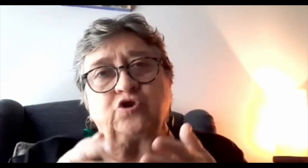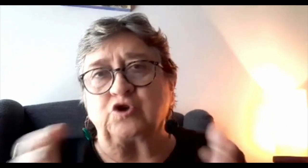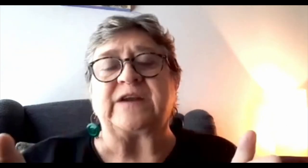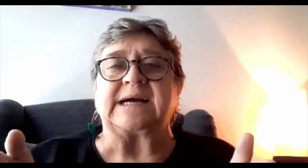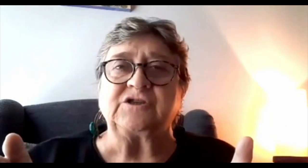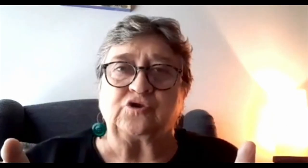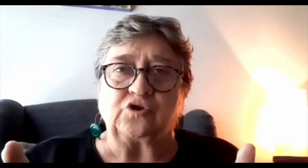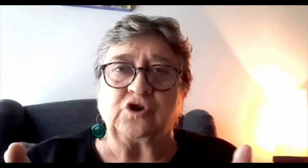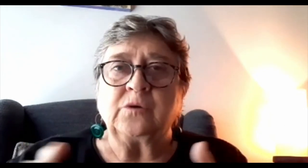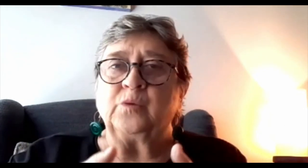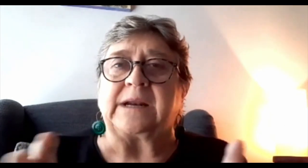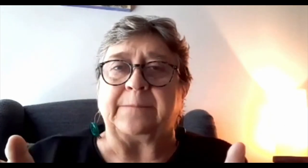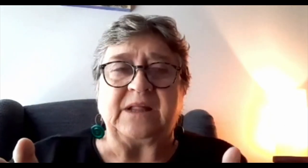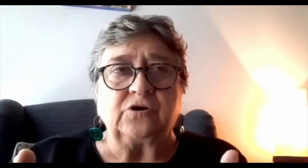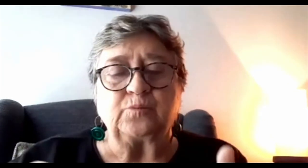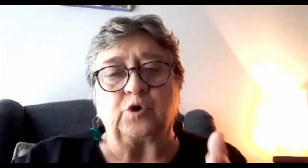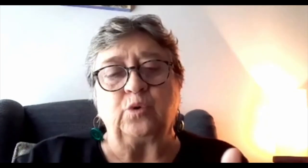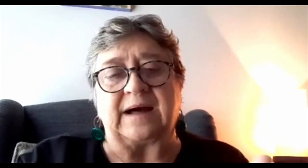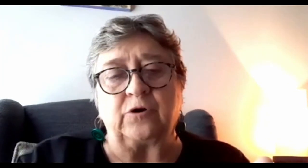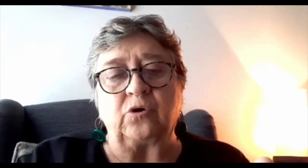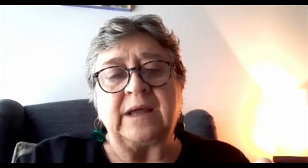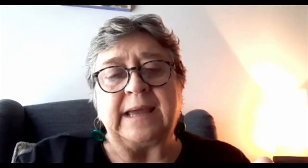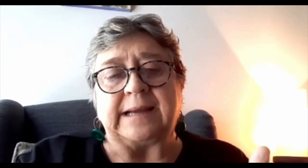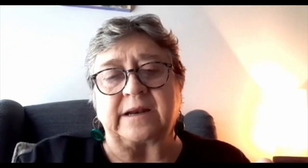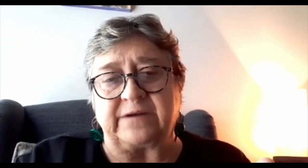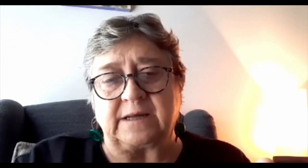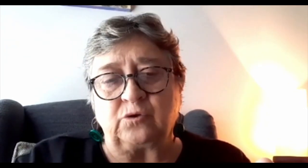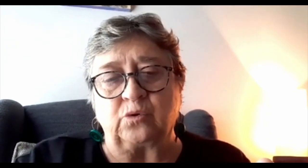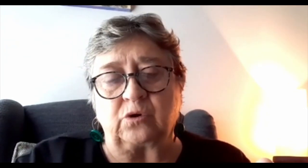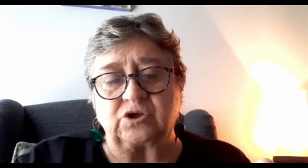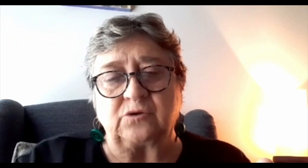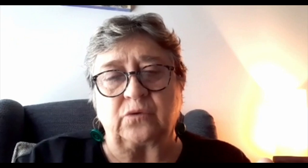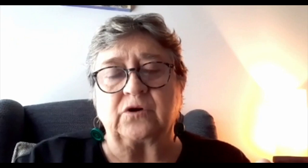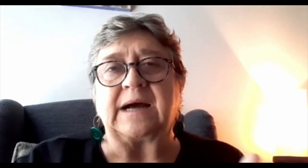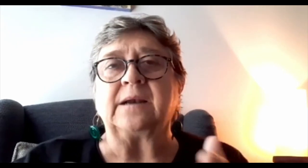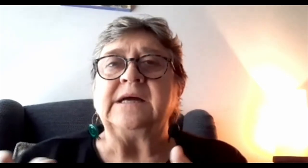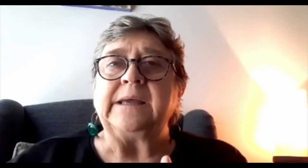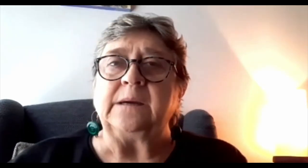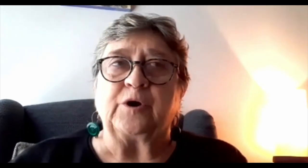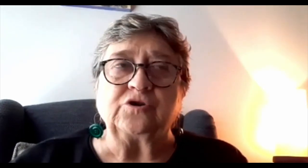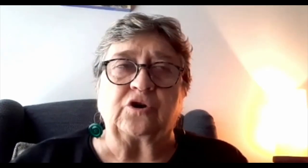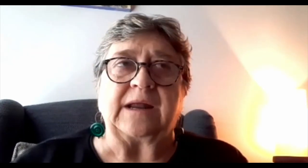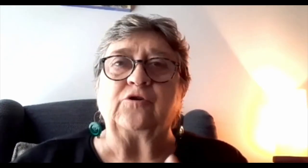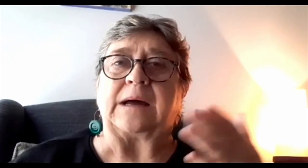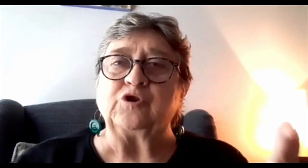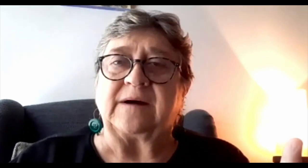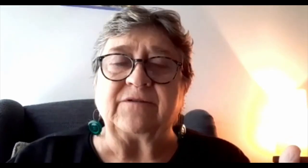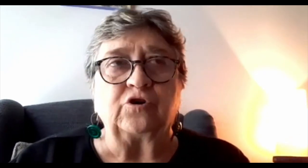tenido 2 fracasos muy rápidos. Por un lado, el referéndum constitucional